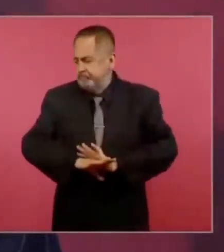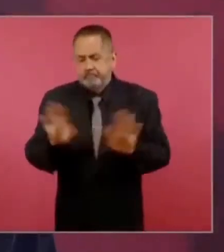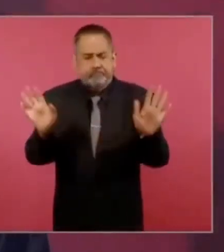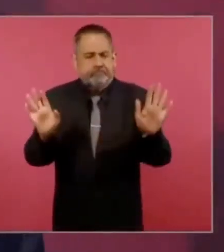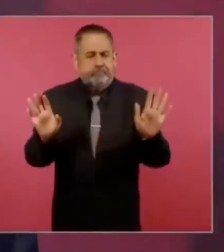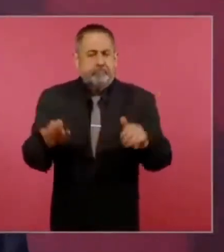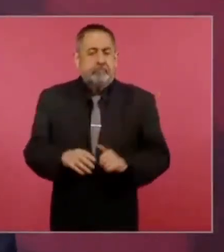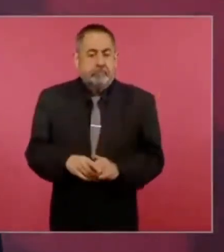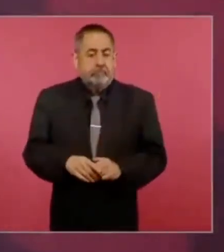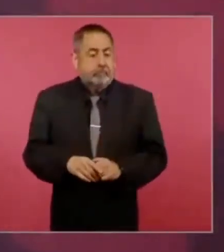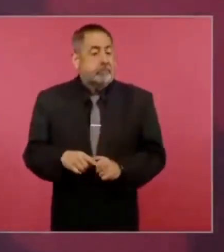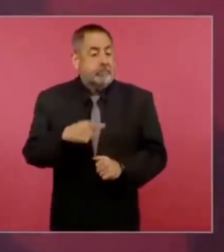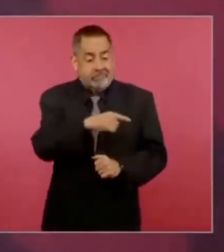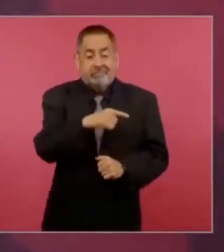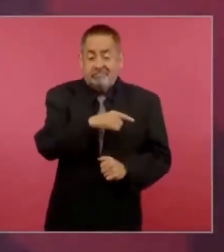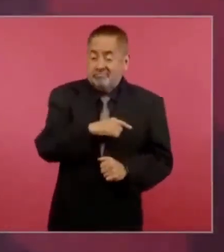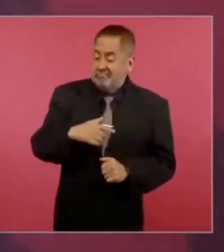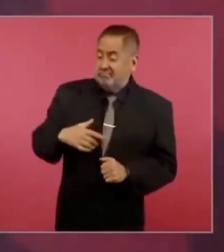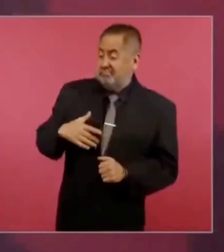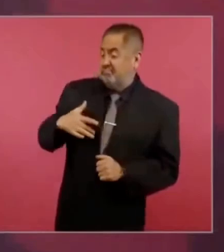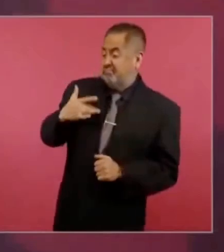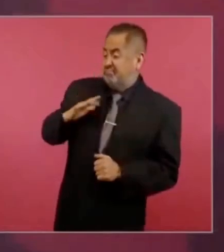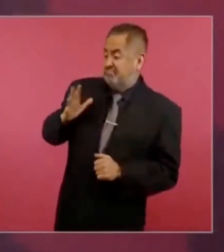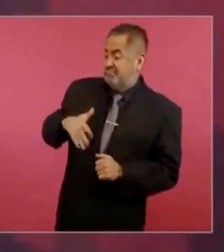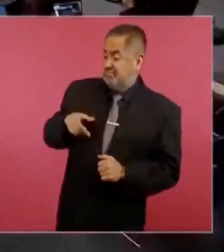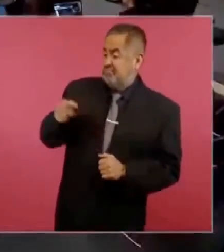pero todavía con esa arrogancia, ¿no?